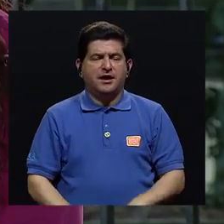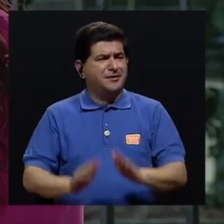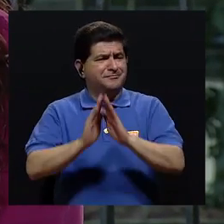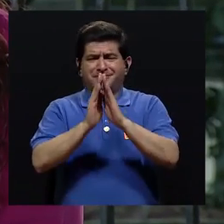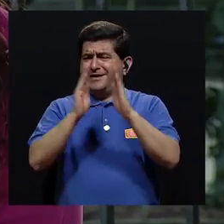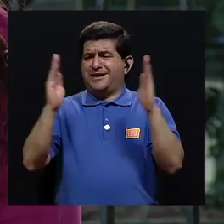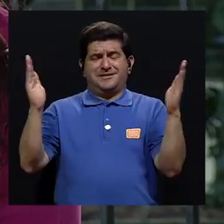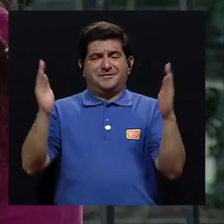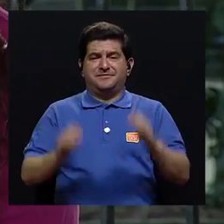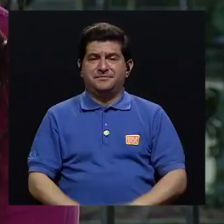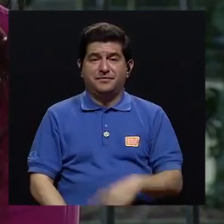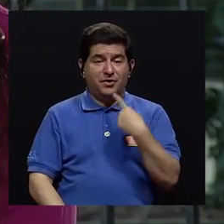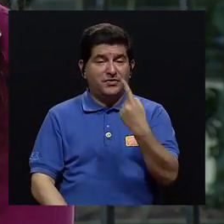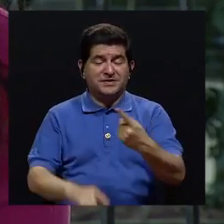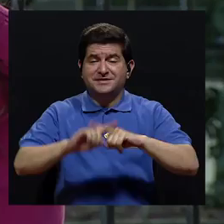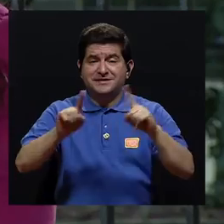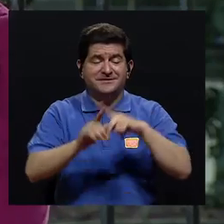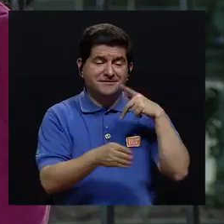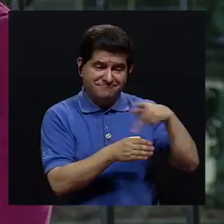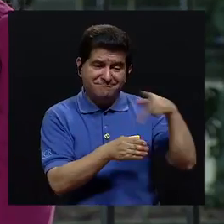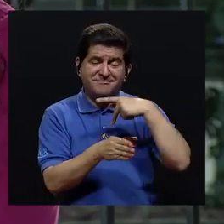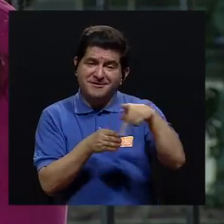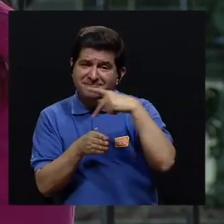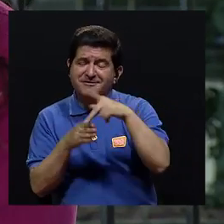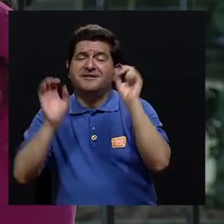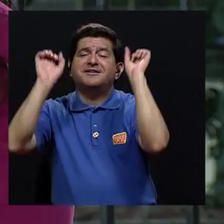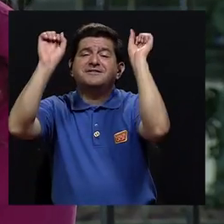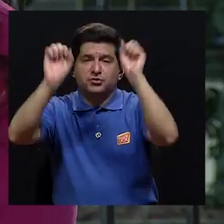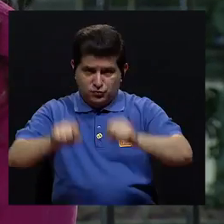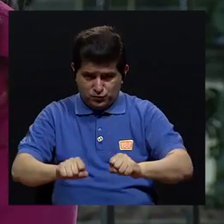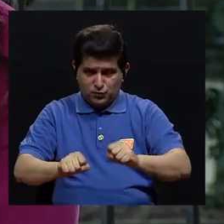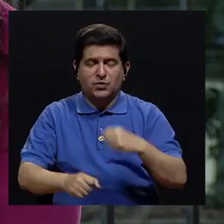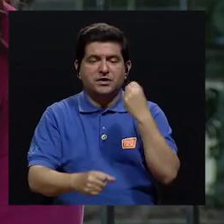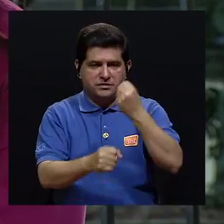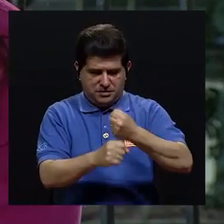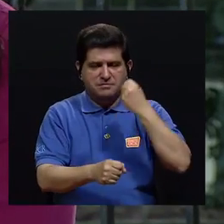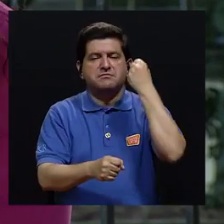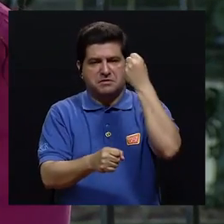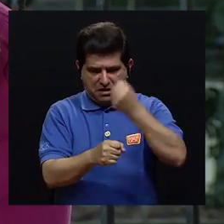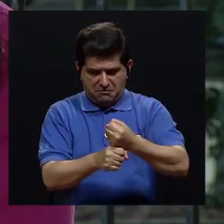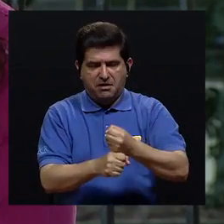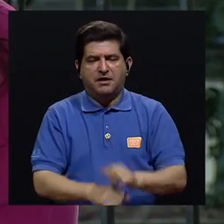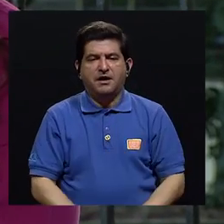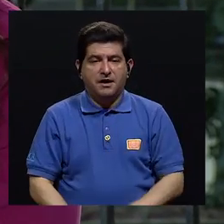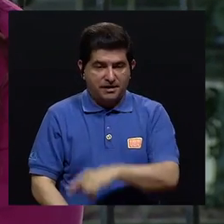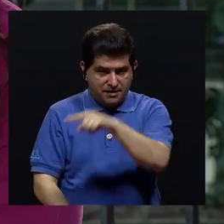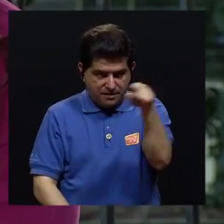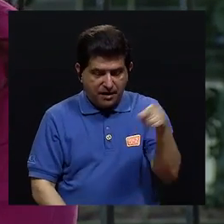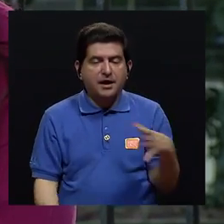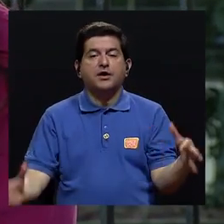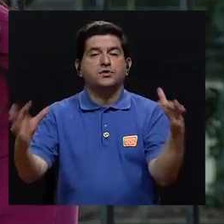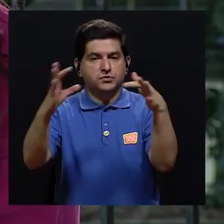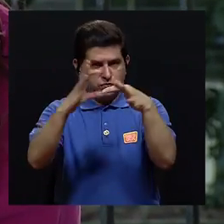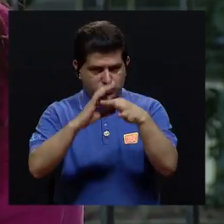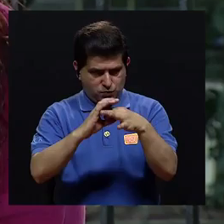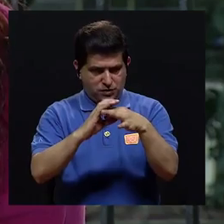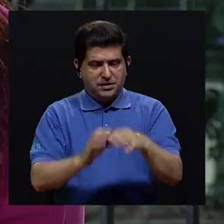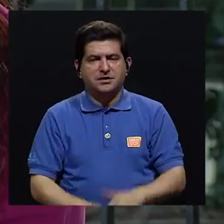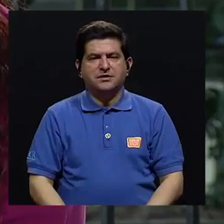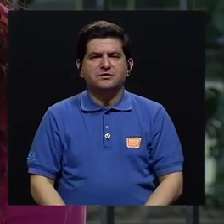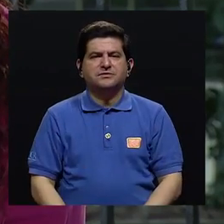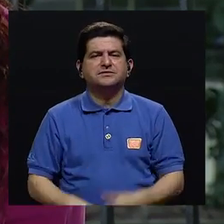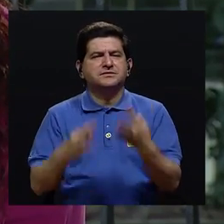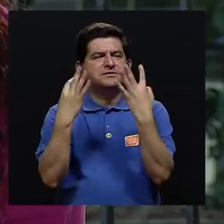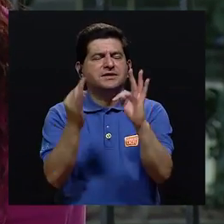por eso es que hablamos de que es una serie de profesionales que se pueden, que trabajan de forma en conjunto